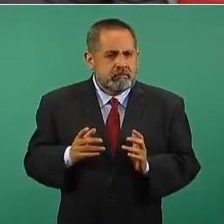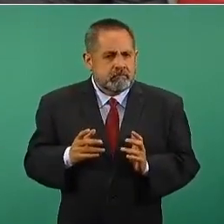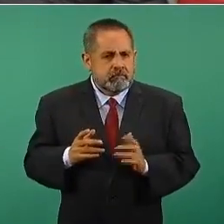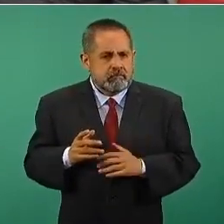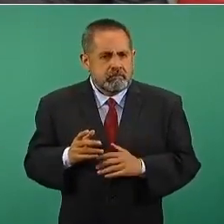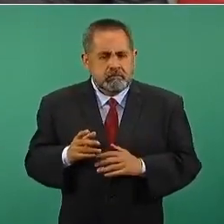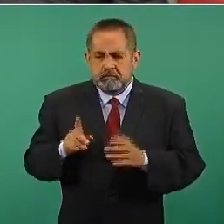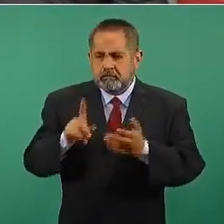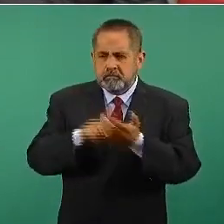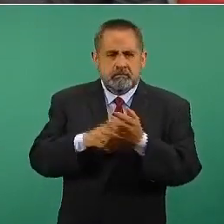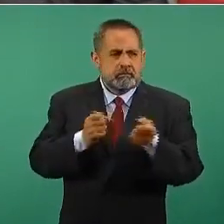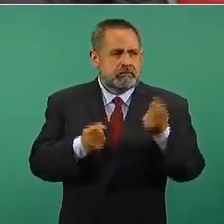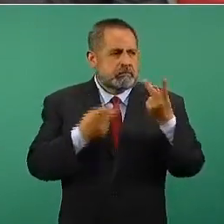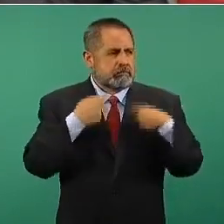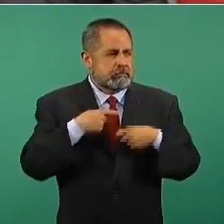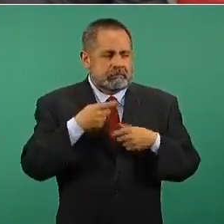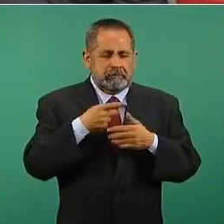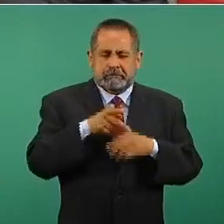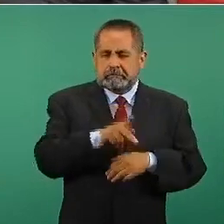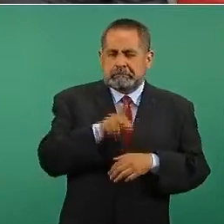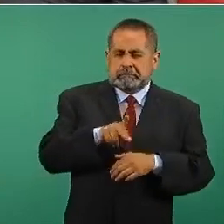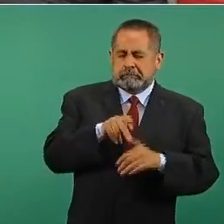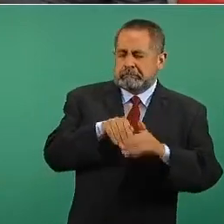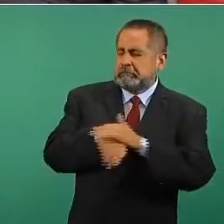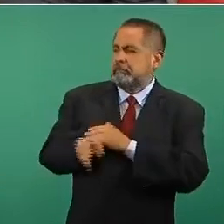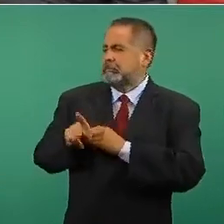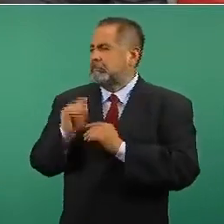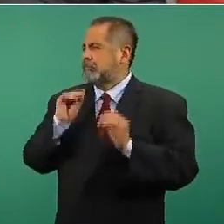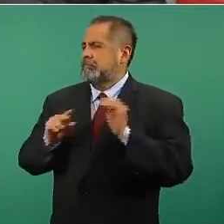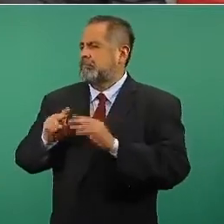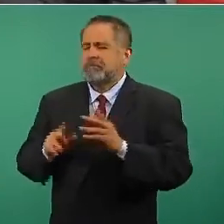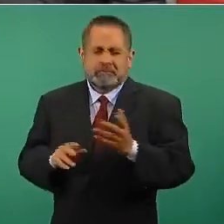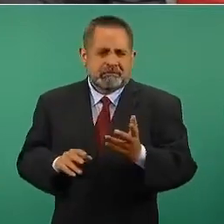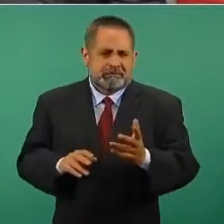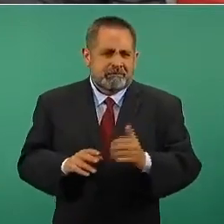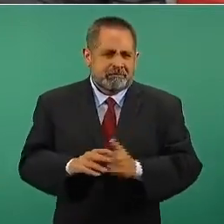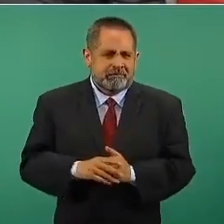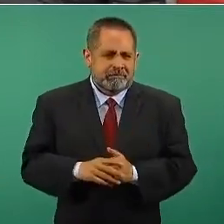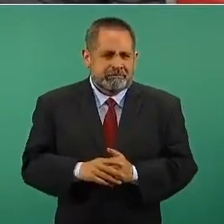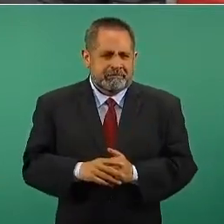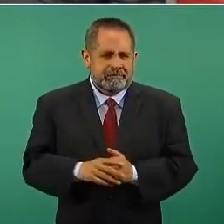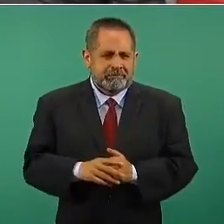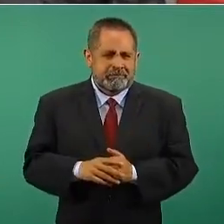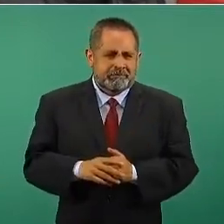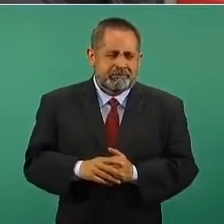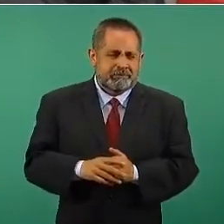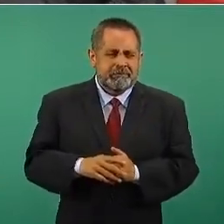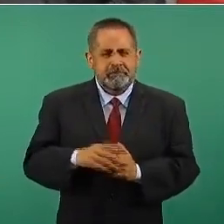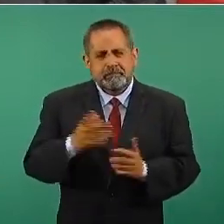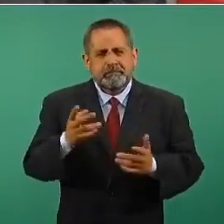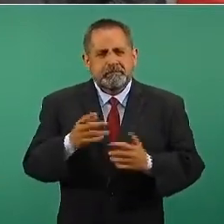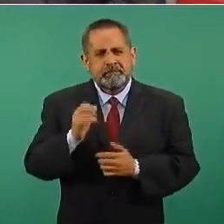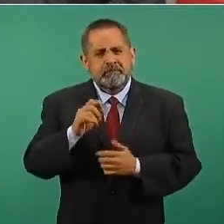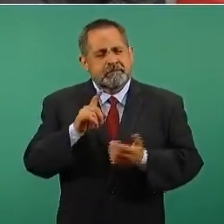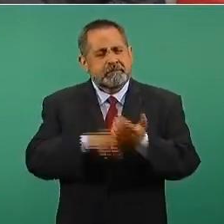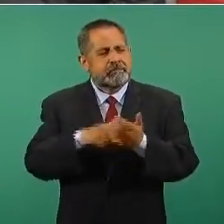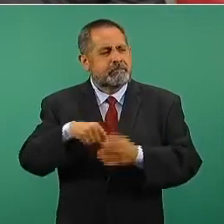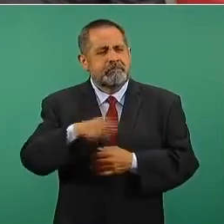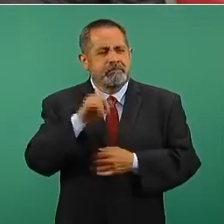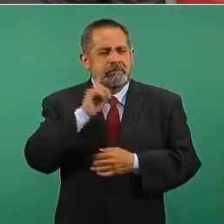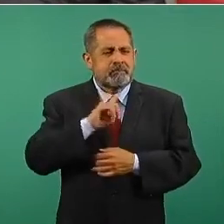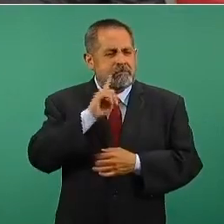menciona de los infiltrados, etcétera, también hay una, o sea, sí llegan como al tema de las mujeres